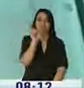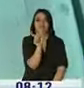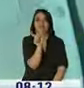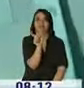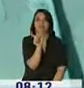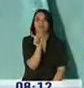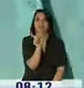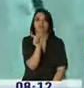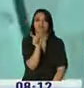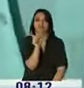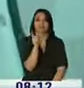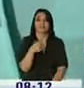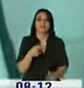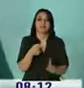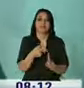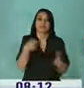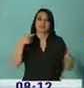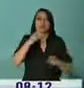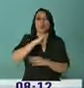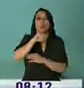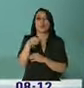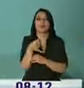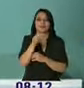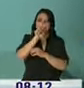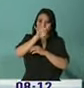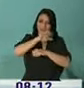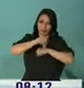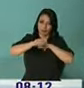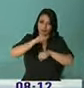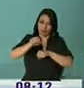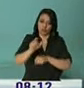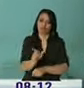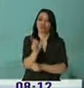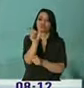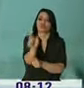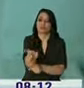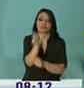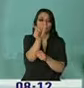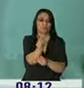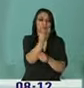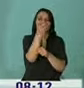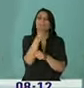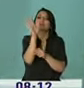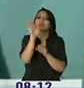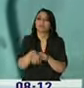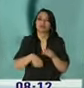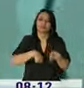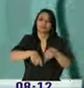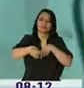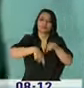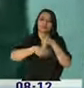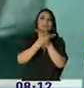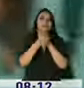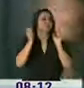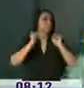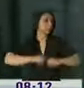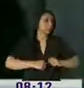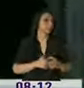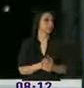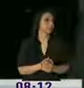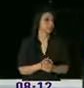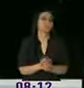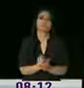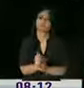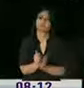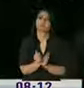del día jueves, el día 25 de este mes, para que puedan transitar por esta vía. Bueno, precisamente